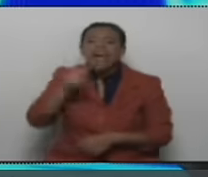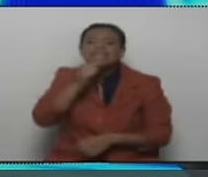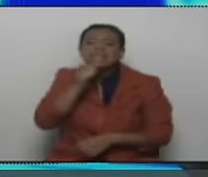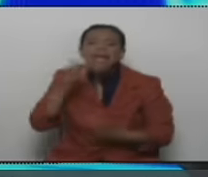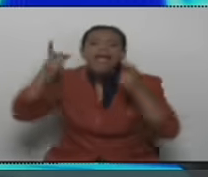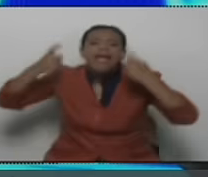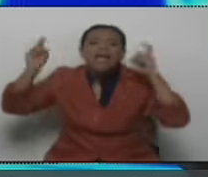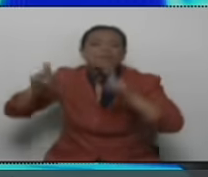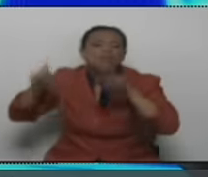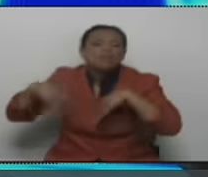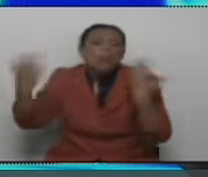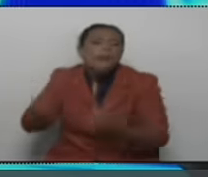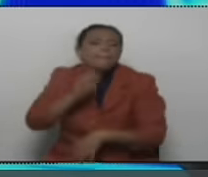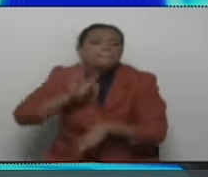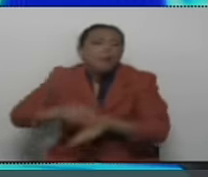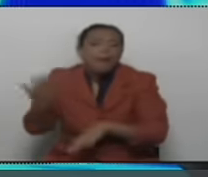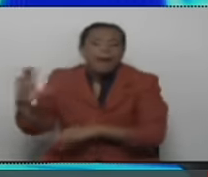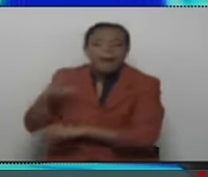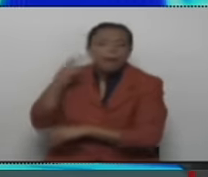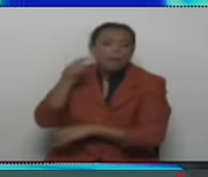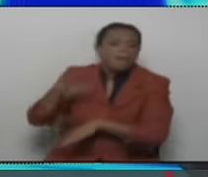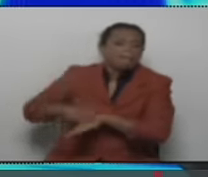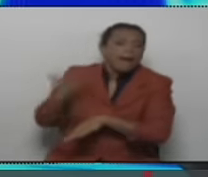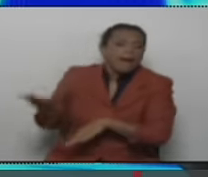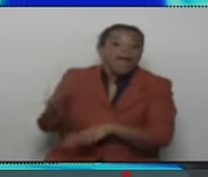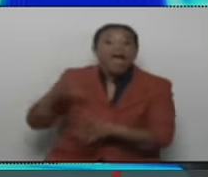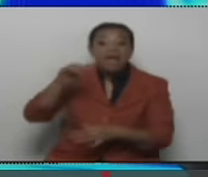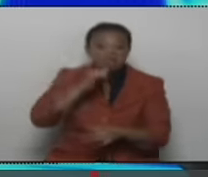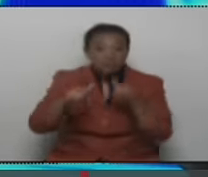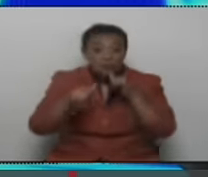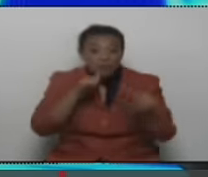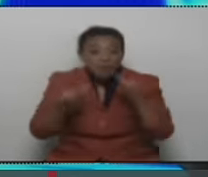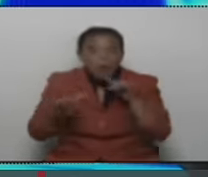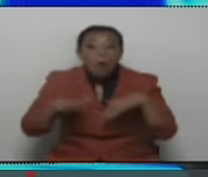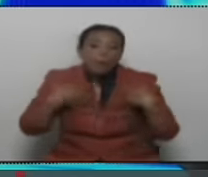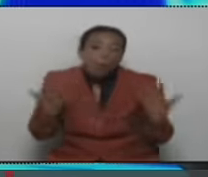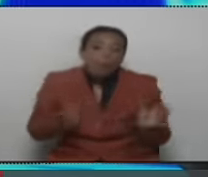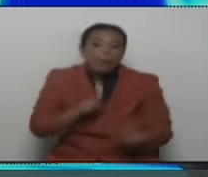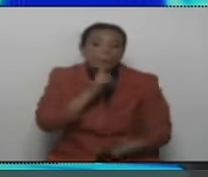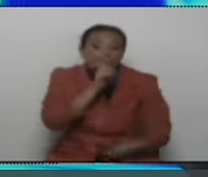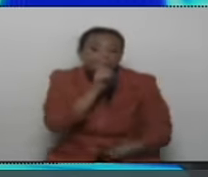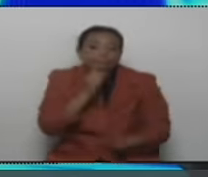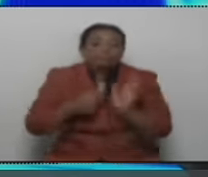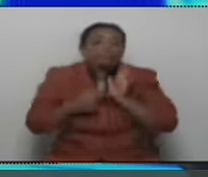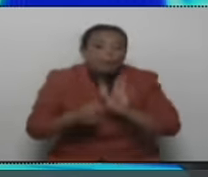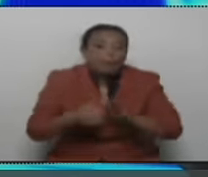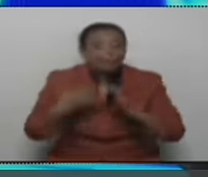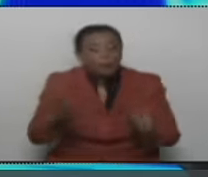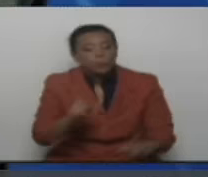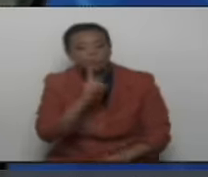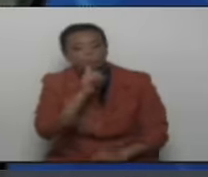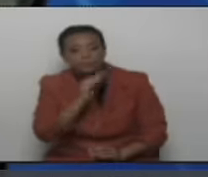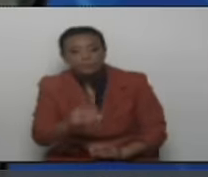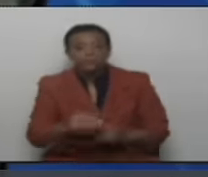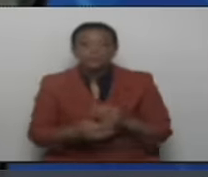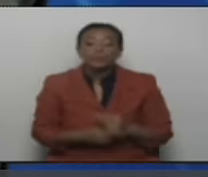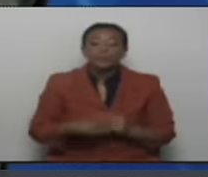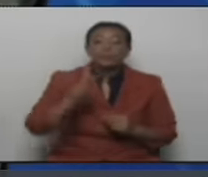entrenando él allá, en Colombia. Tenemos unos datos, ojalá pues pudiéramos trabajar. Su enlace con el tren de